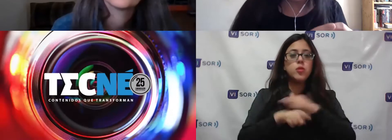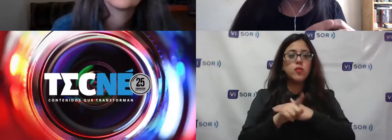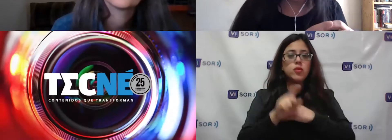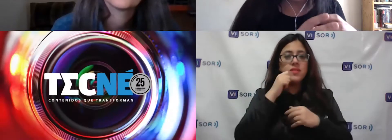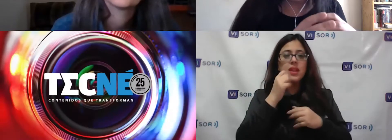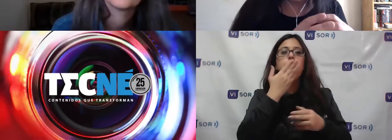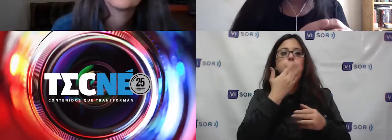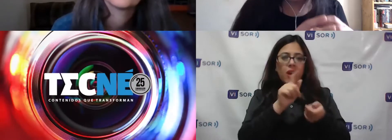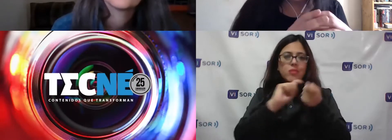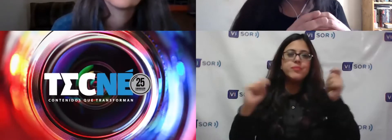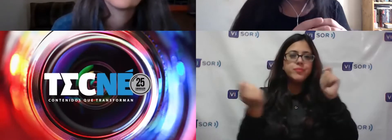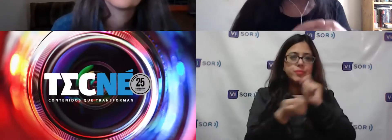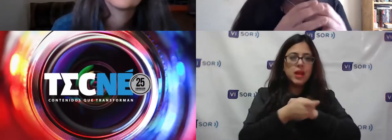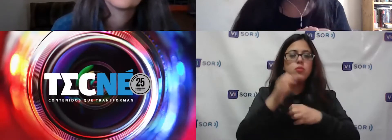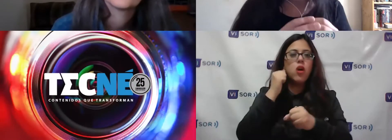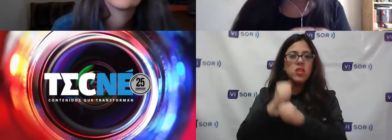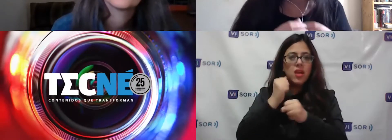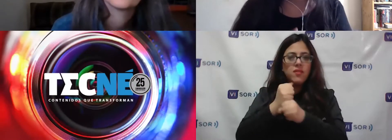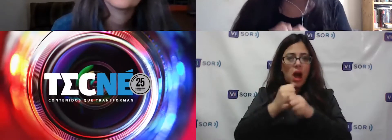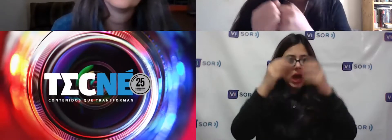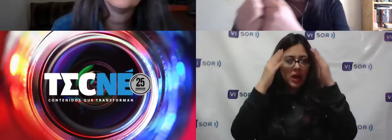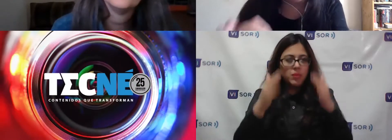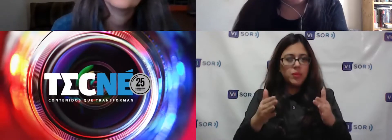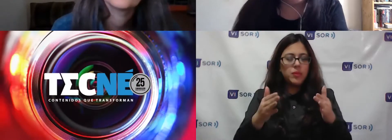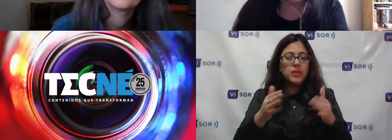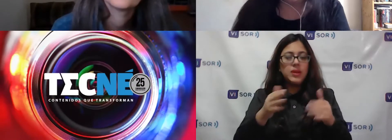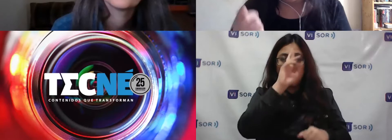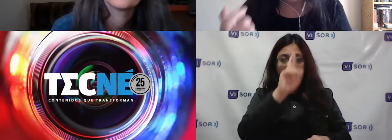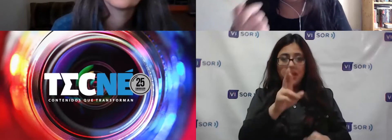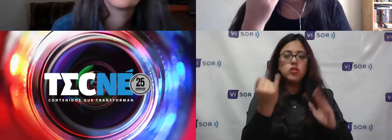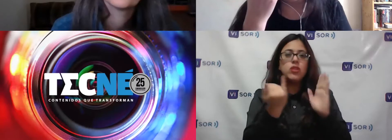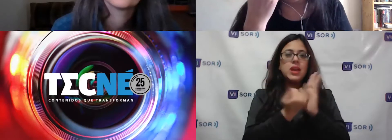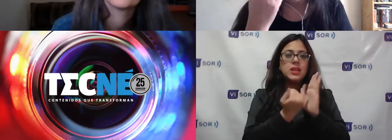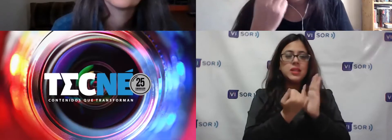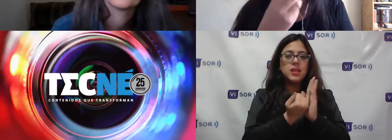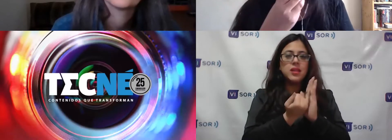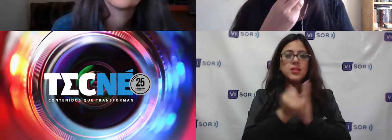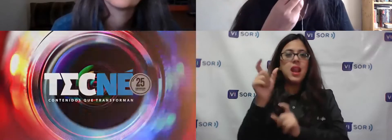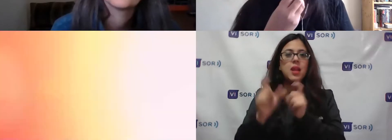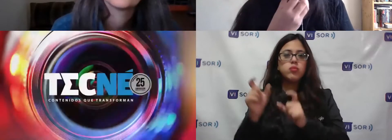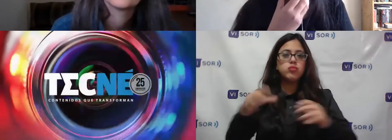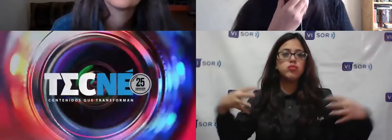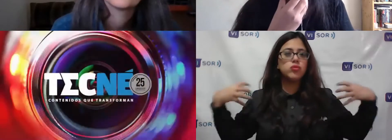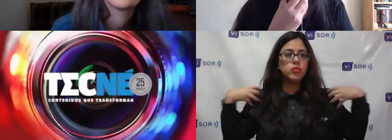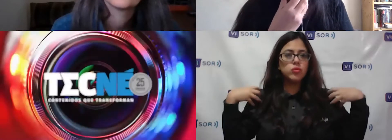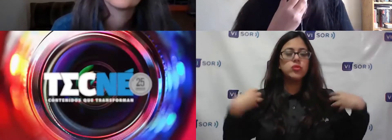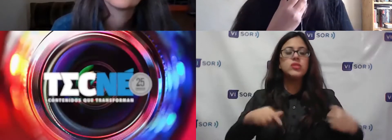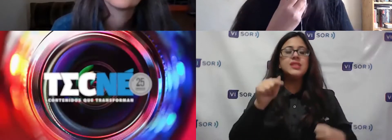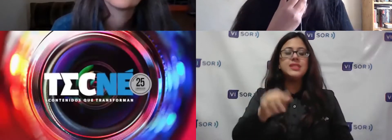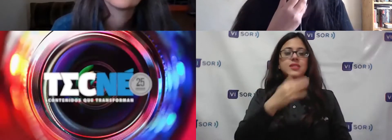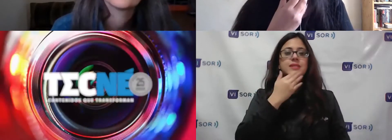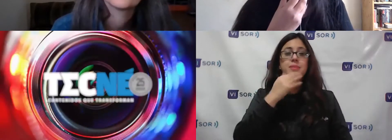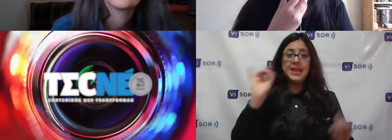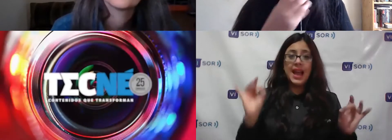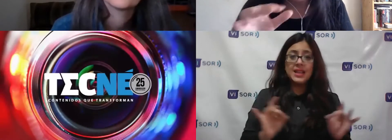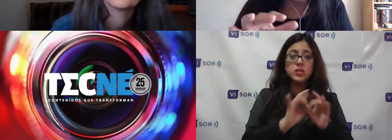obra hace una mejor obra respetando la identidad de quién está detrás no y creo que no es casual lo